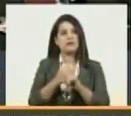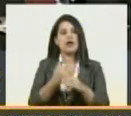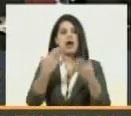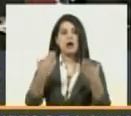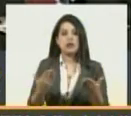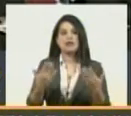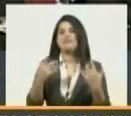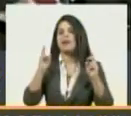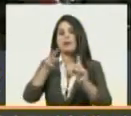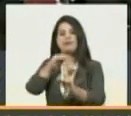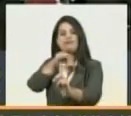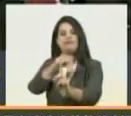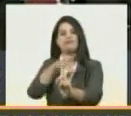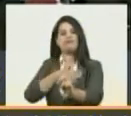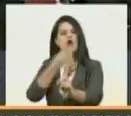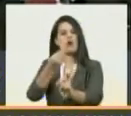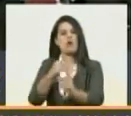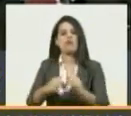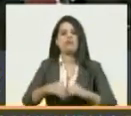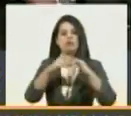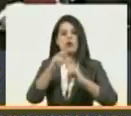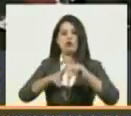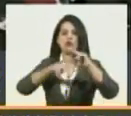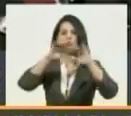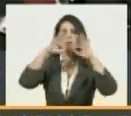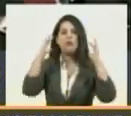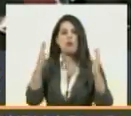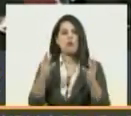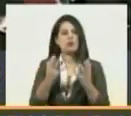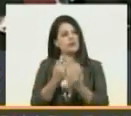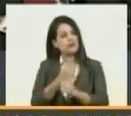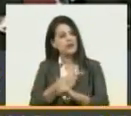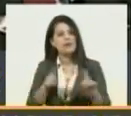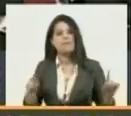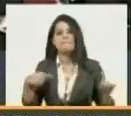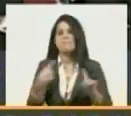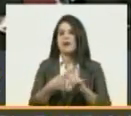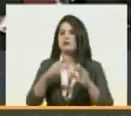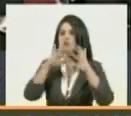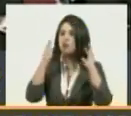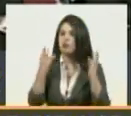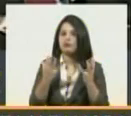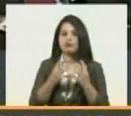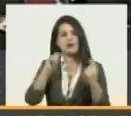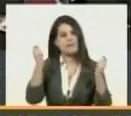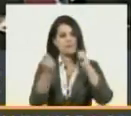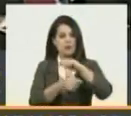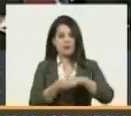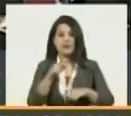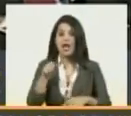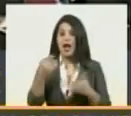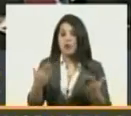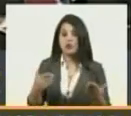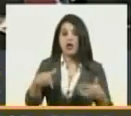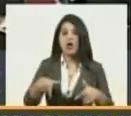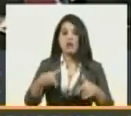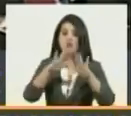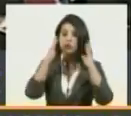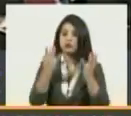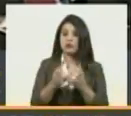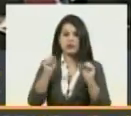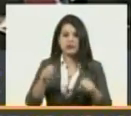concepción de la construcción de un mundo pluripolar y multicéntrico, la construcción de un mundo que